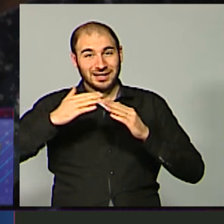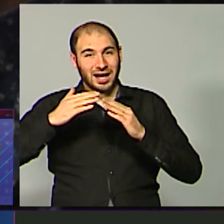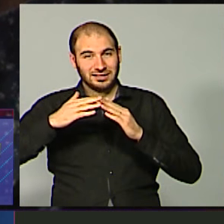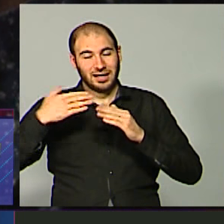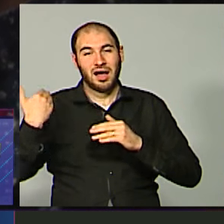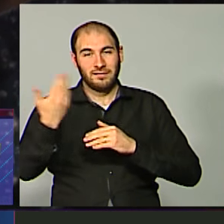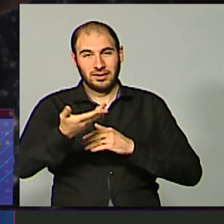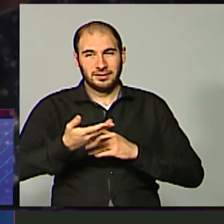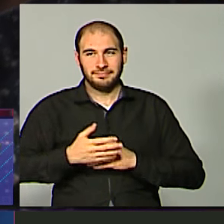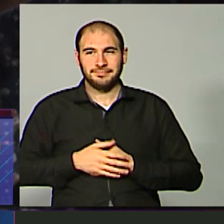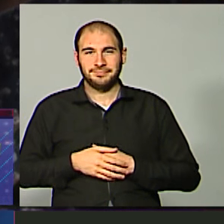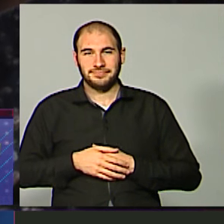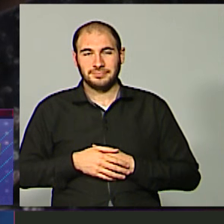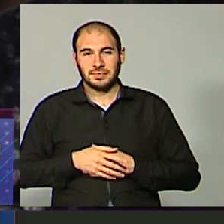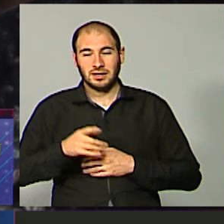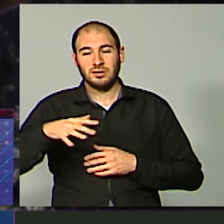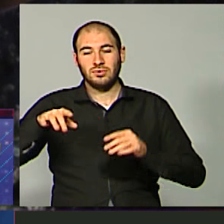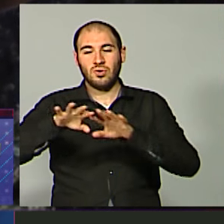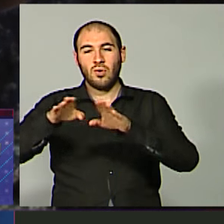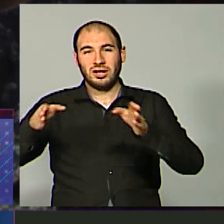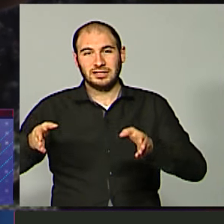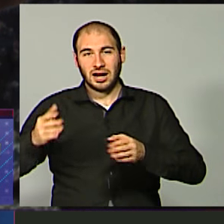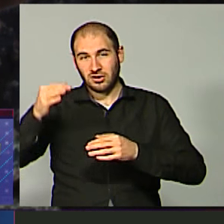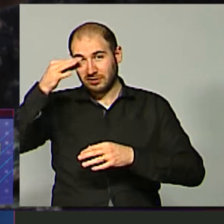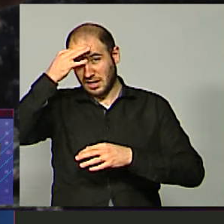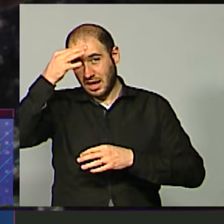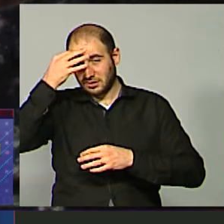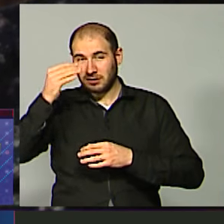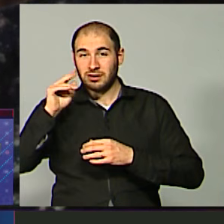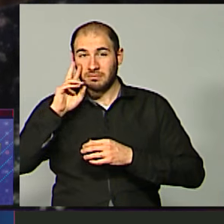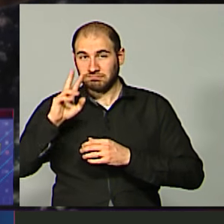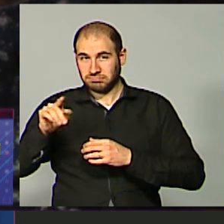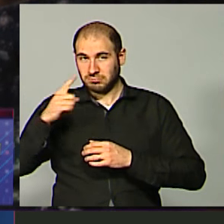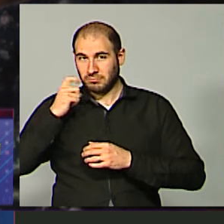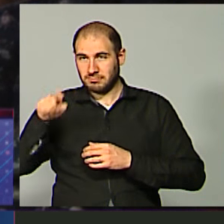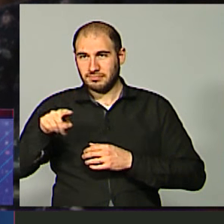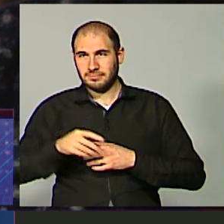la casa, que es el escenario de la obra. Escuchen a Nogara.